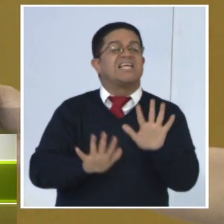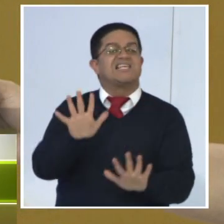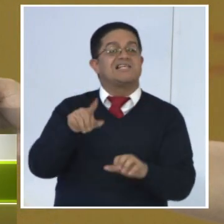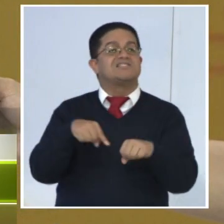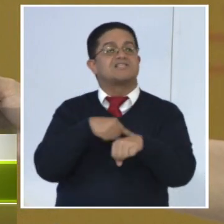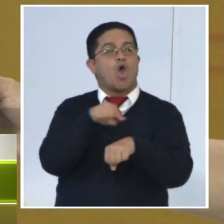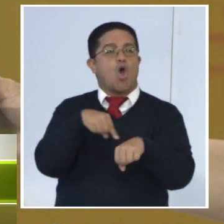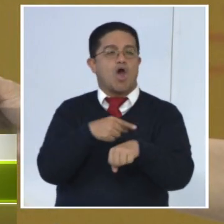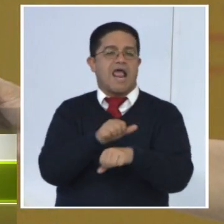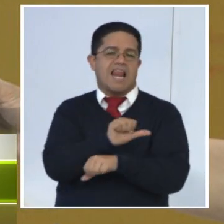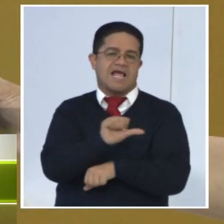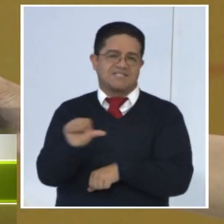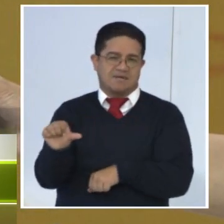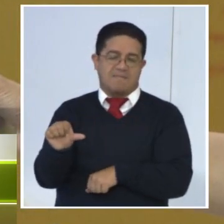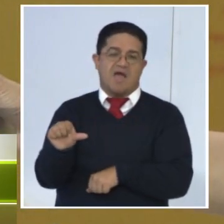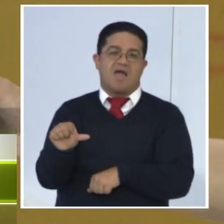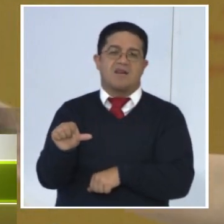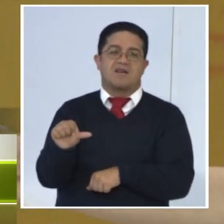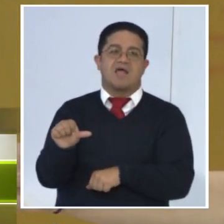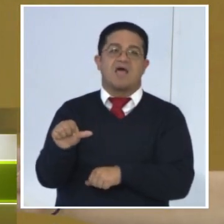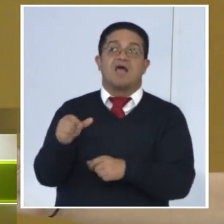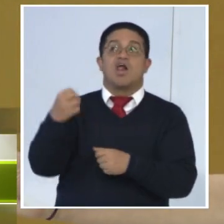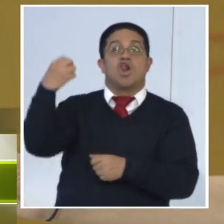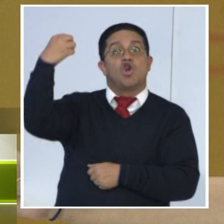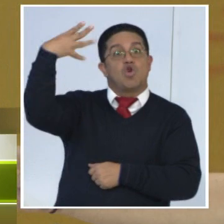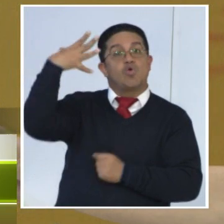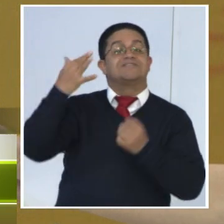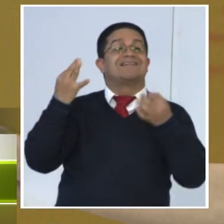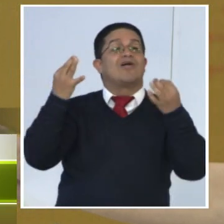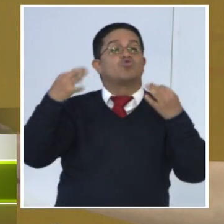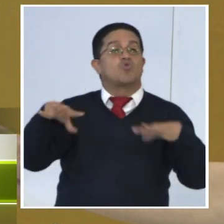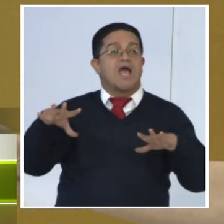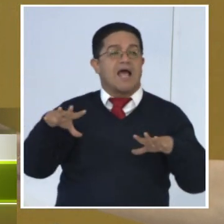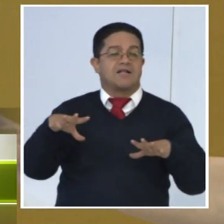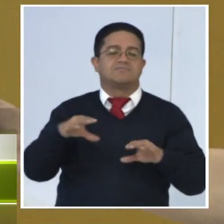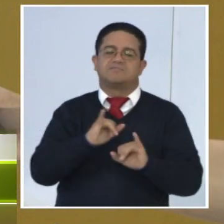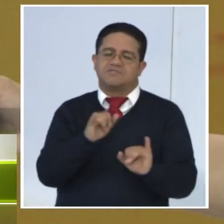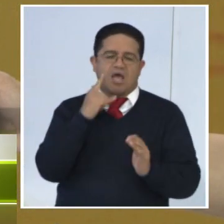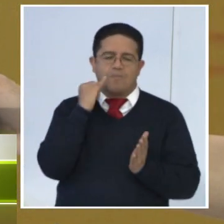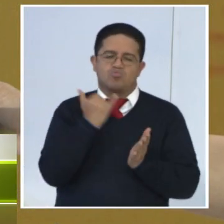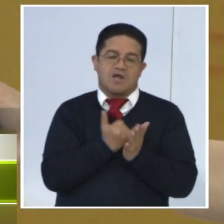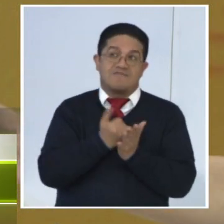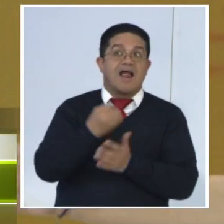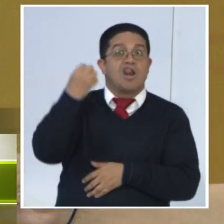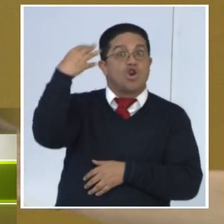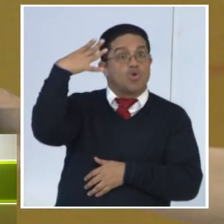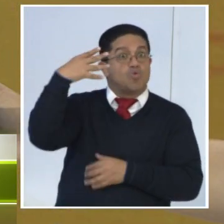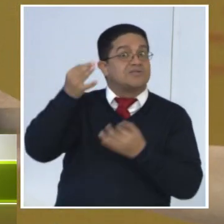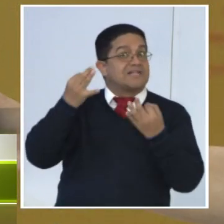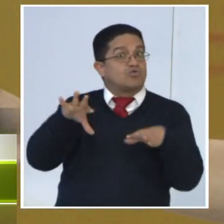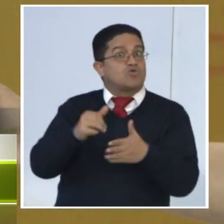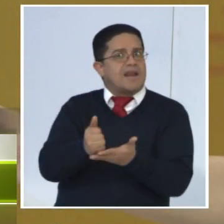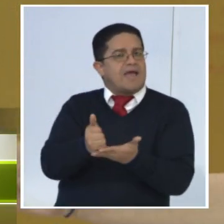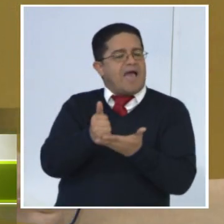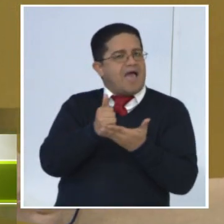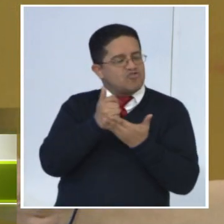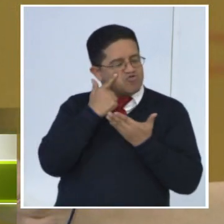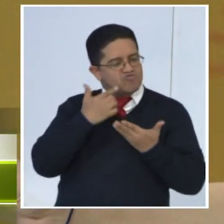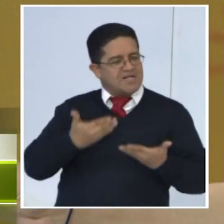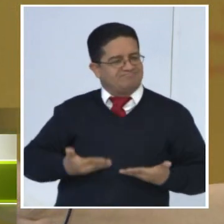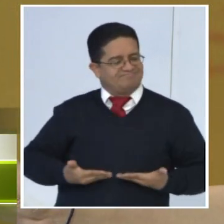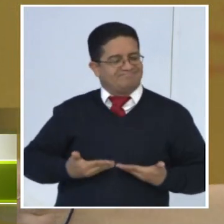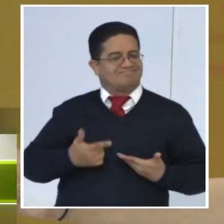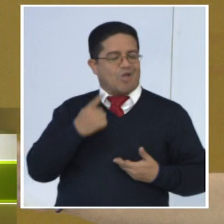semanales de actividades al aire libre con luz natural. Se ha demostrado que la luz natural favorece un crecimiento más armónico del